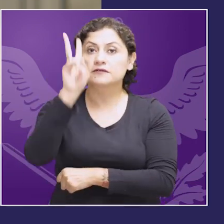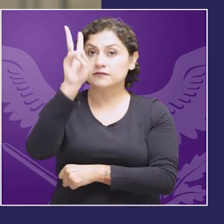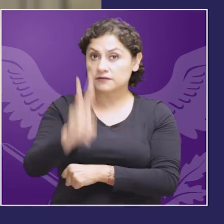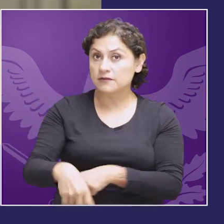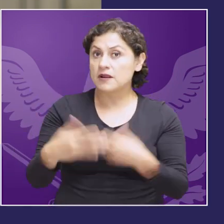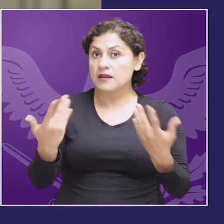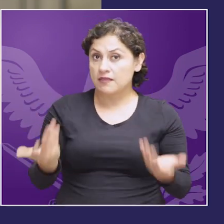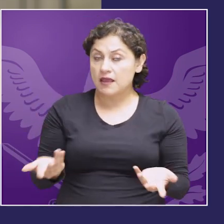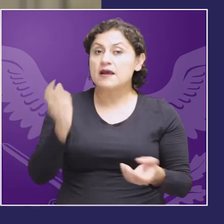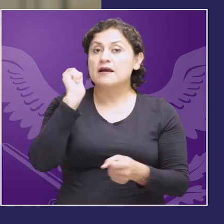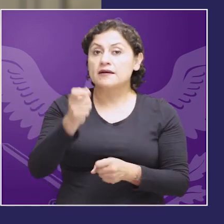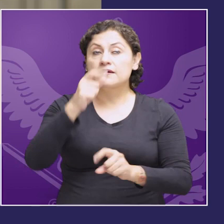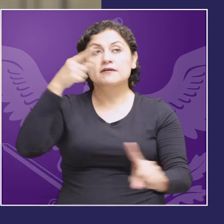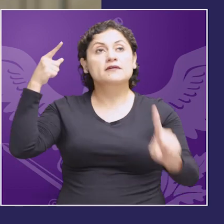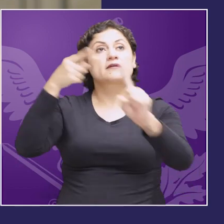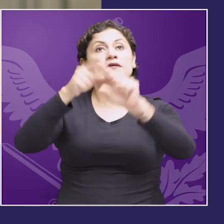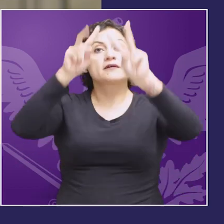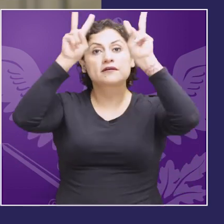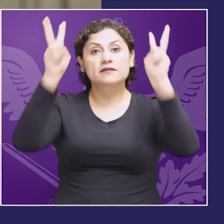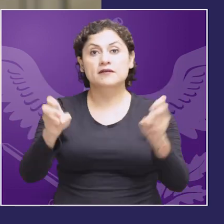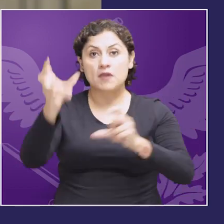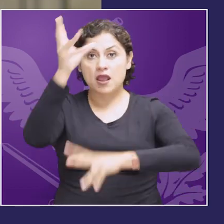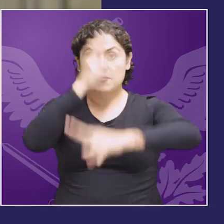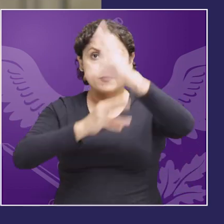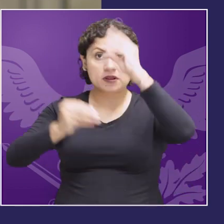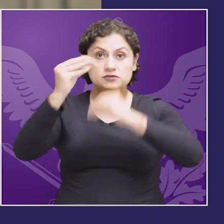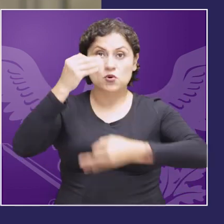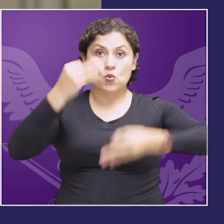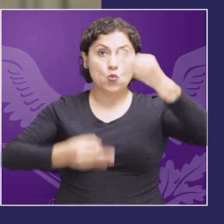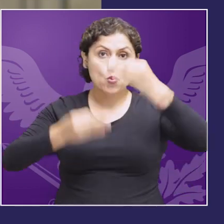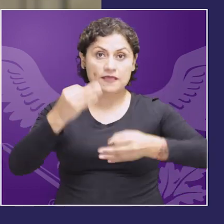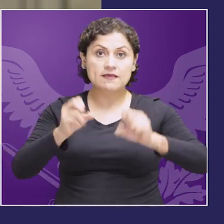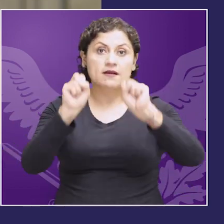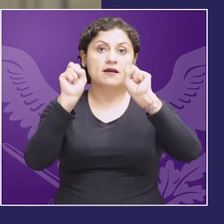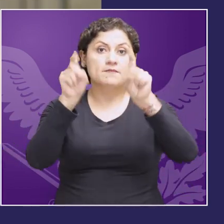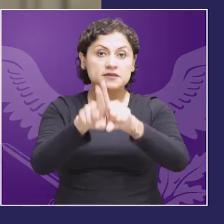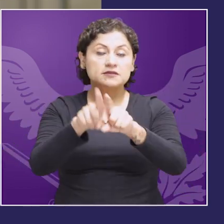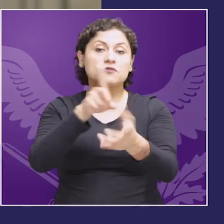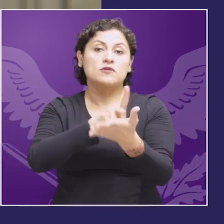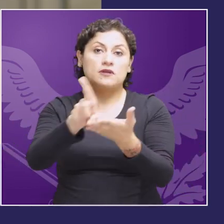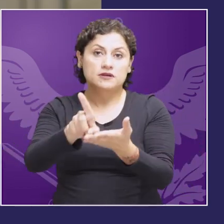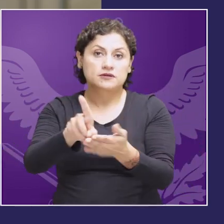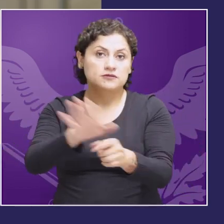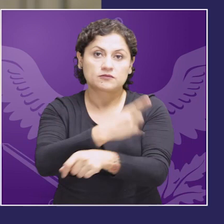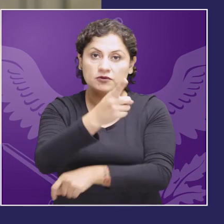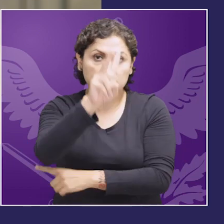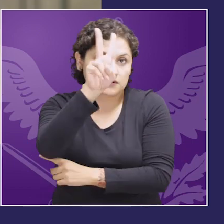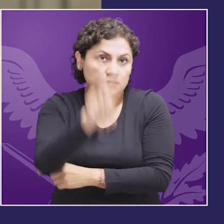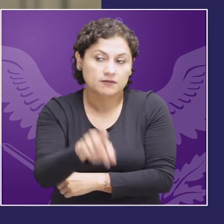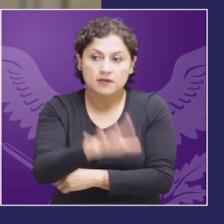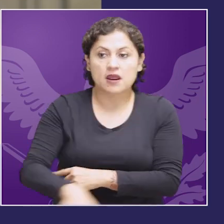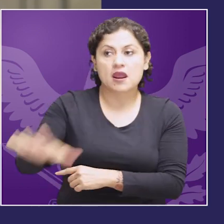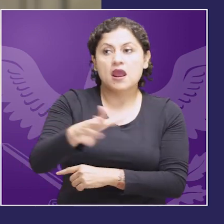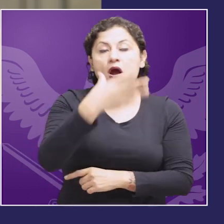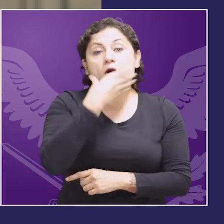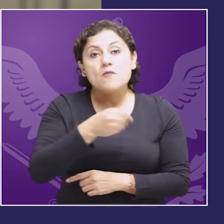convocados, en que efectivamente se va a tratar la incorporación de la perspectiva de género en la formación jurídica y en el derecho, porque